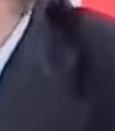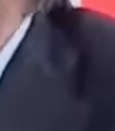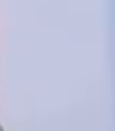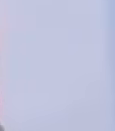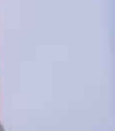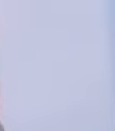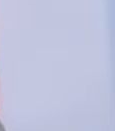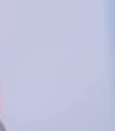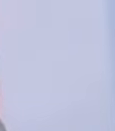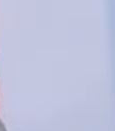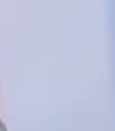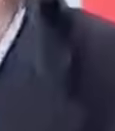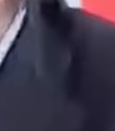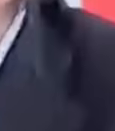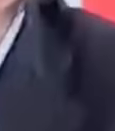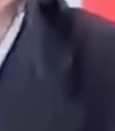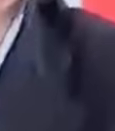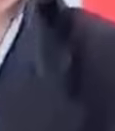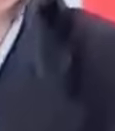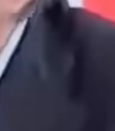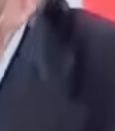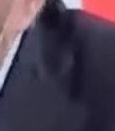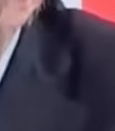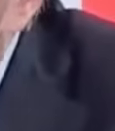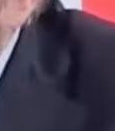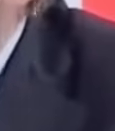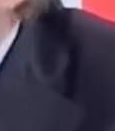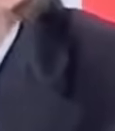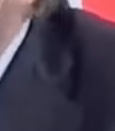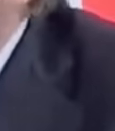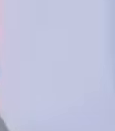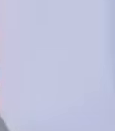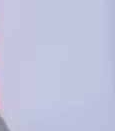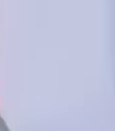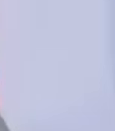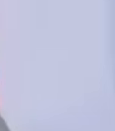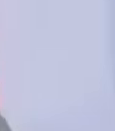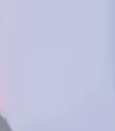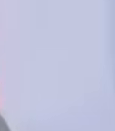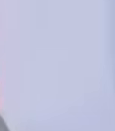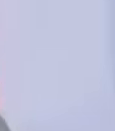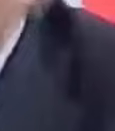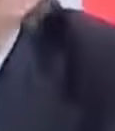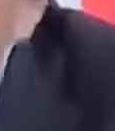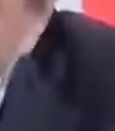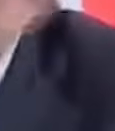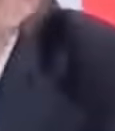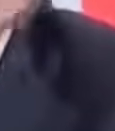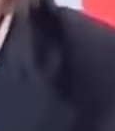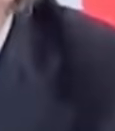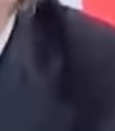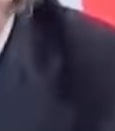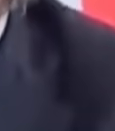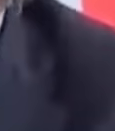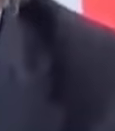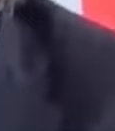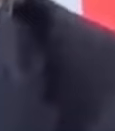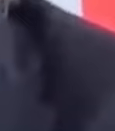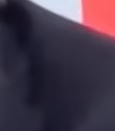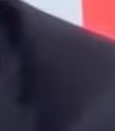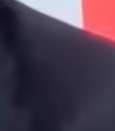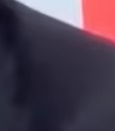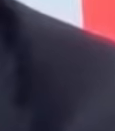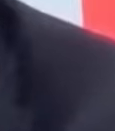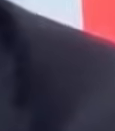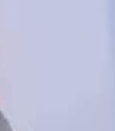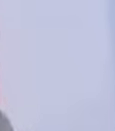de sus clases. Es un gran intelectual, un tipo de verdad, un tipo que lee, que estudia, que escribe libros. Y es un gran aporte para la democracia argentina